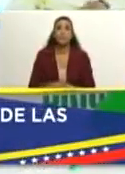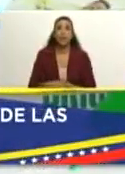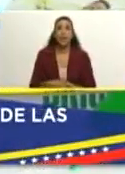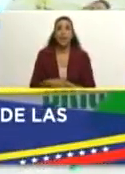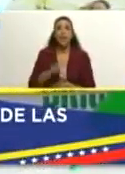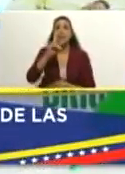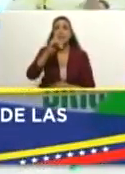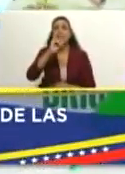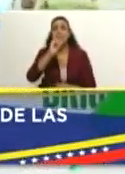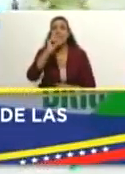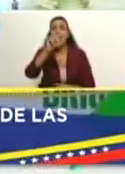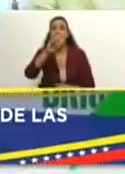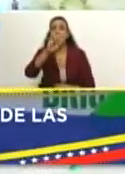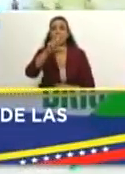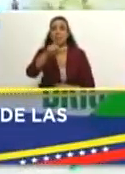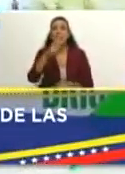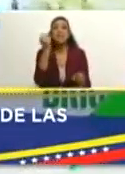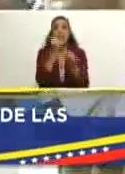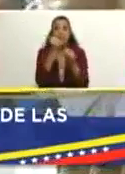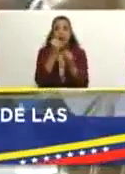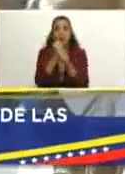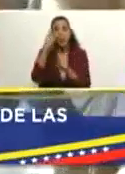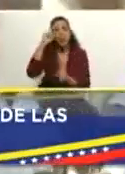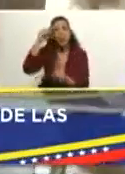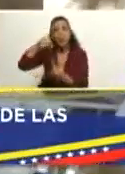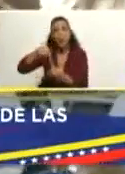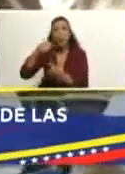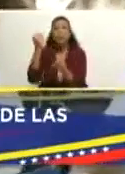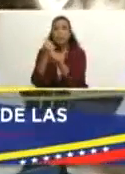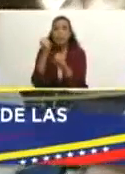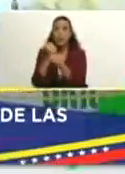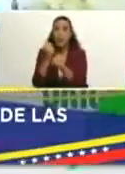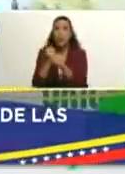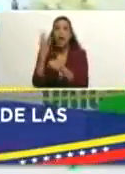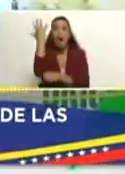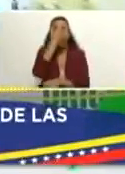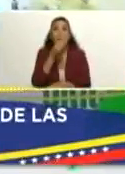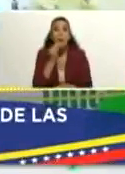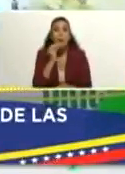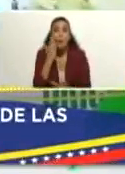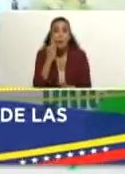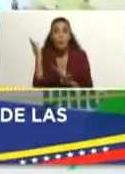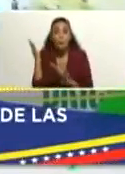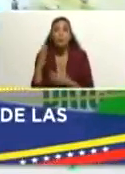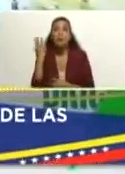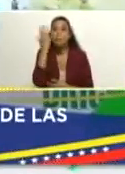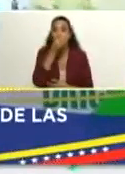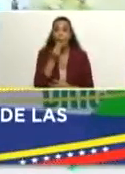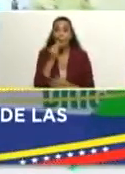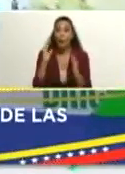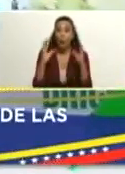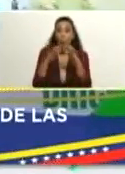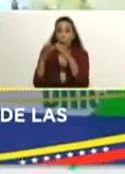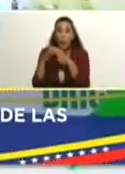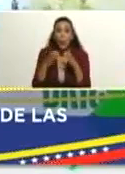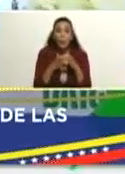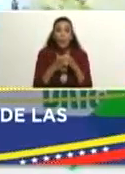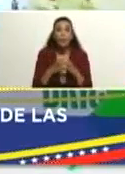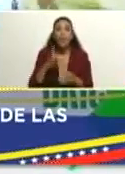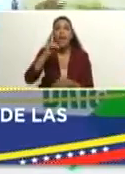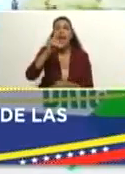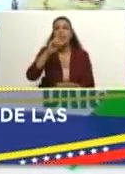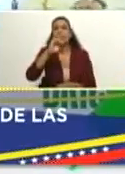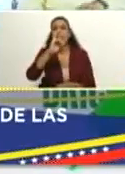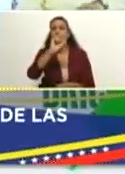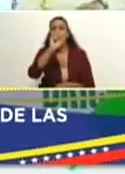Dani Marín, trabajadora, trabajadores y trabajadoras, la más jovencita, ¿vale? ¿Ah? Drani, Driani,